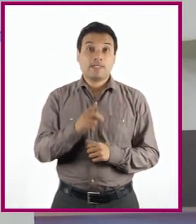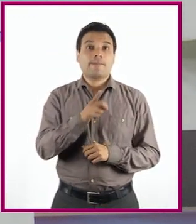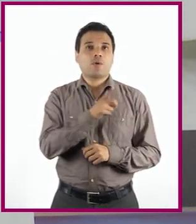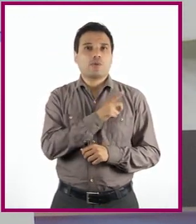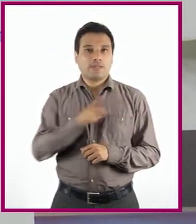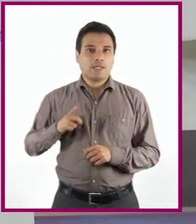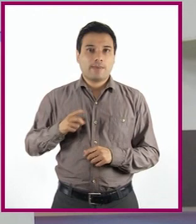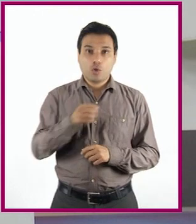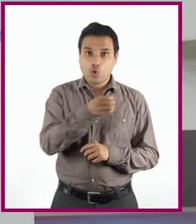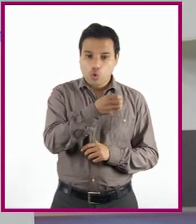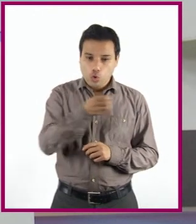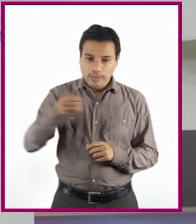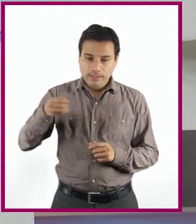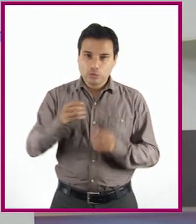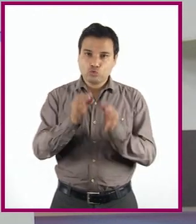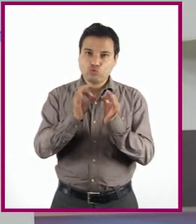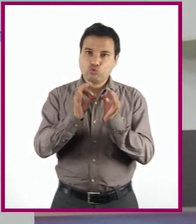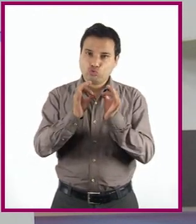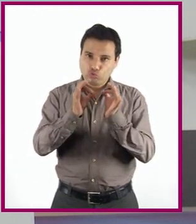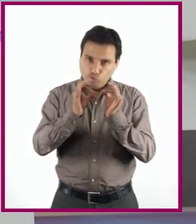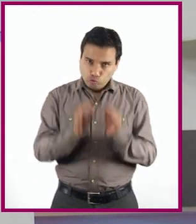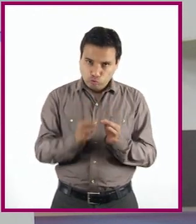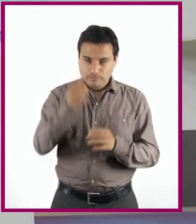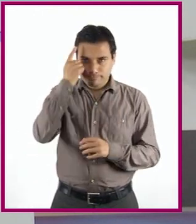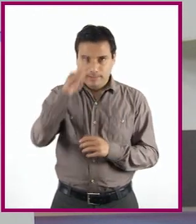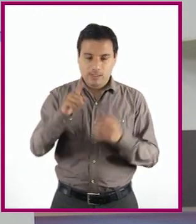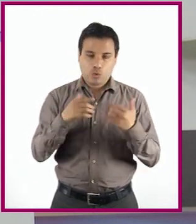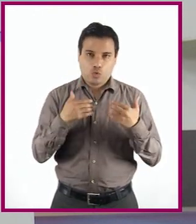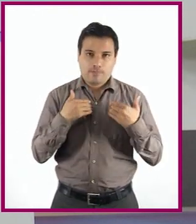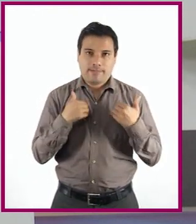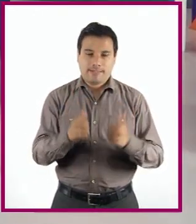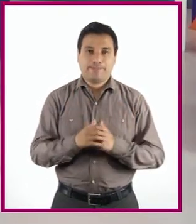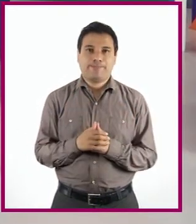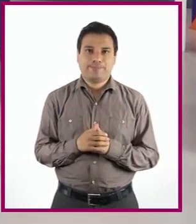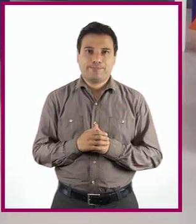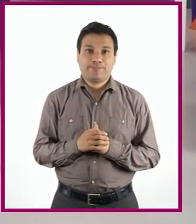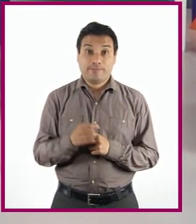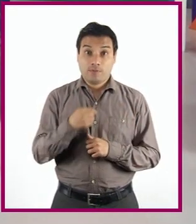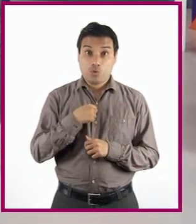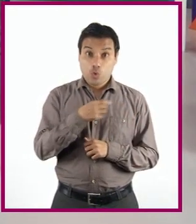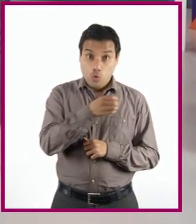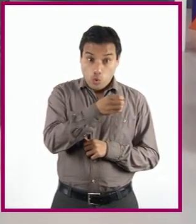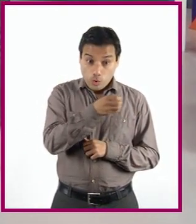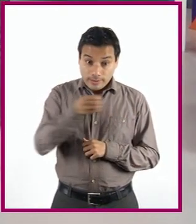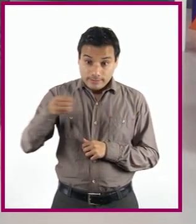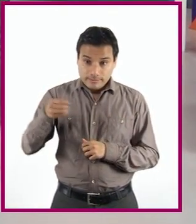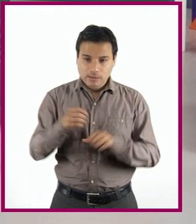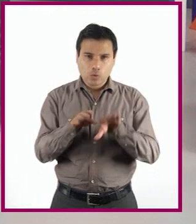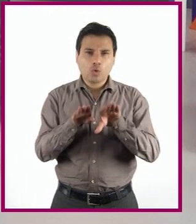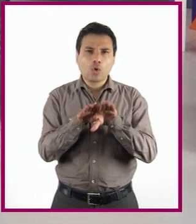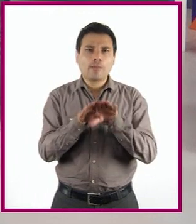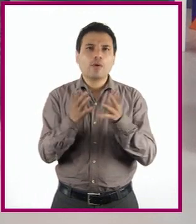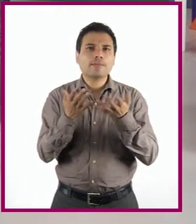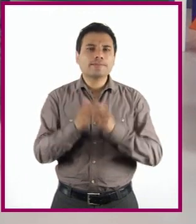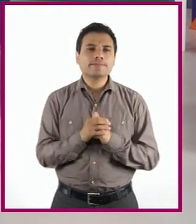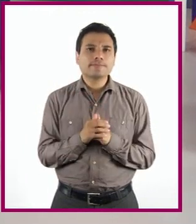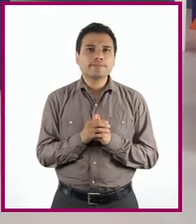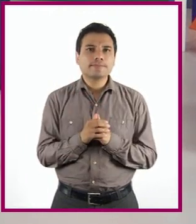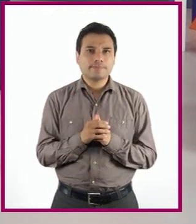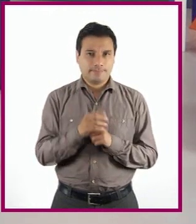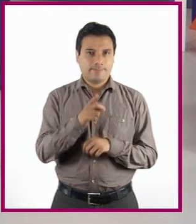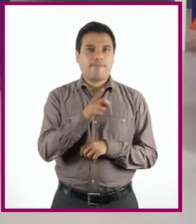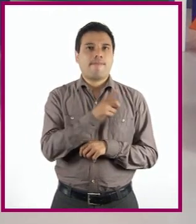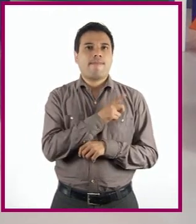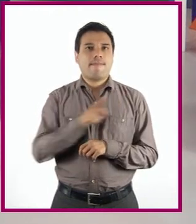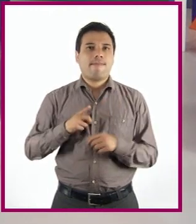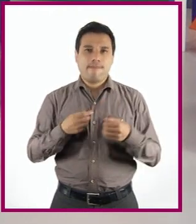organizarse adecuadamente para ser comprendidos. Al organizarlos cronológicamente, se puede observar el desarrollo de una vida